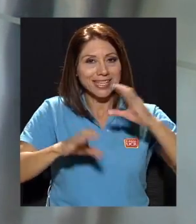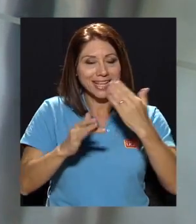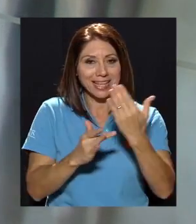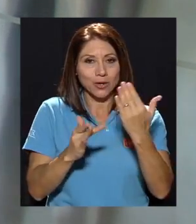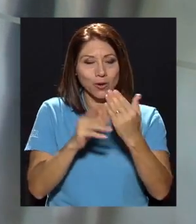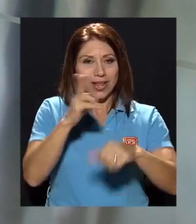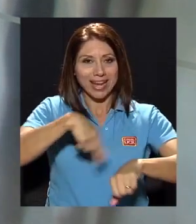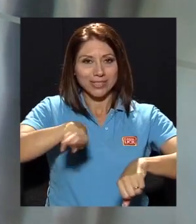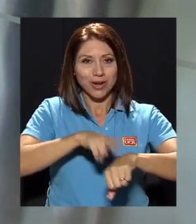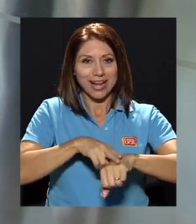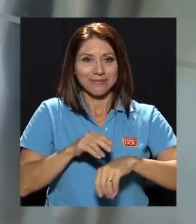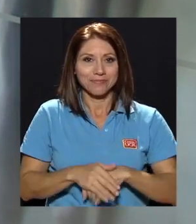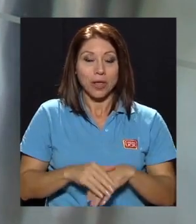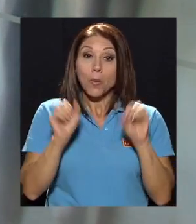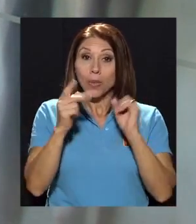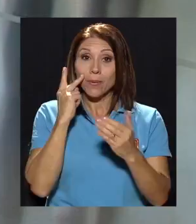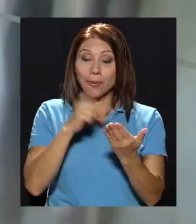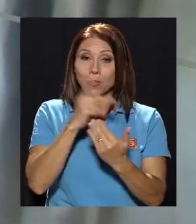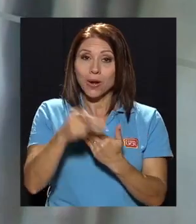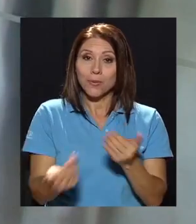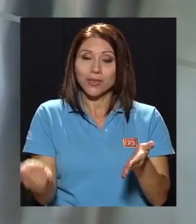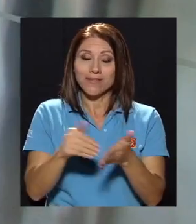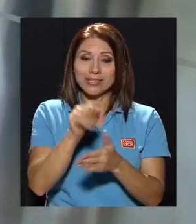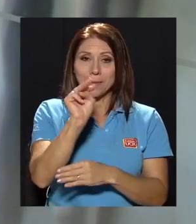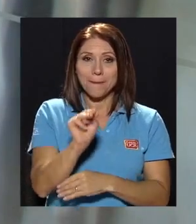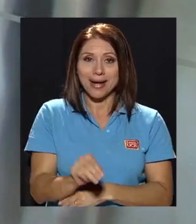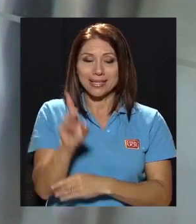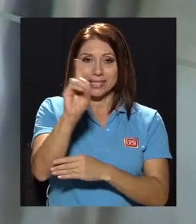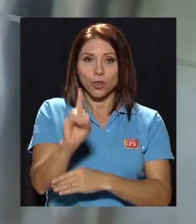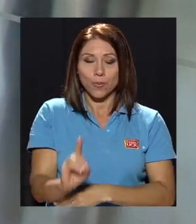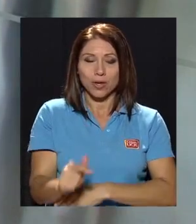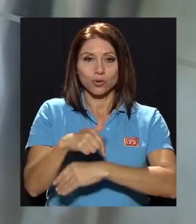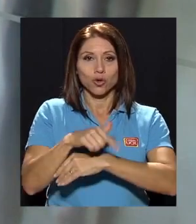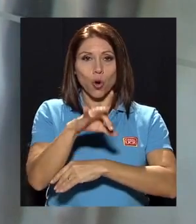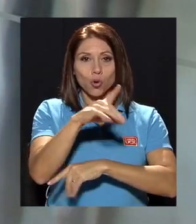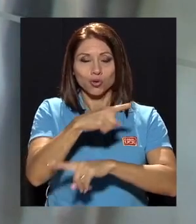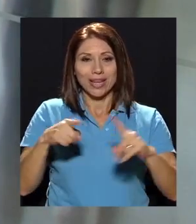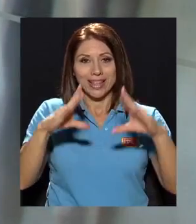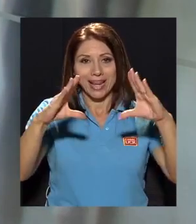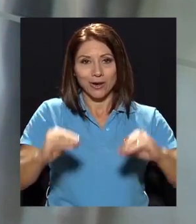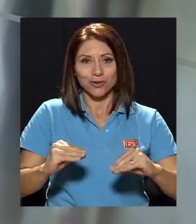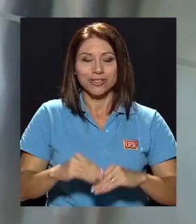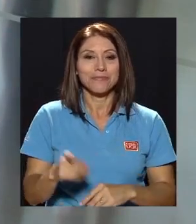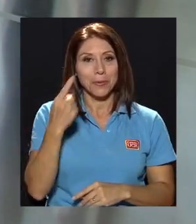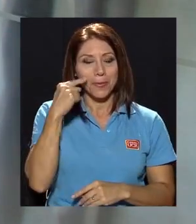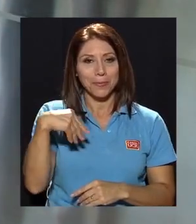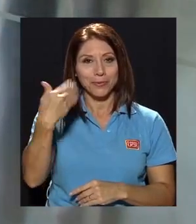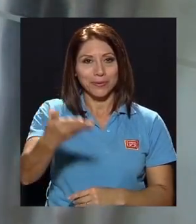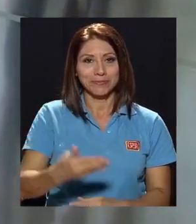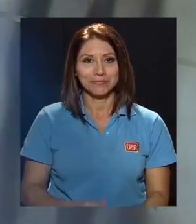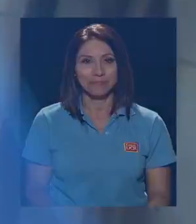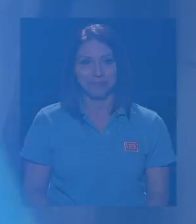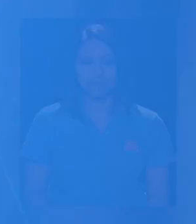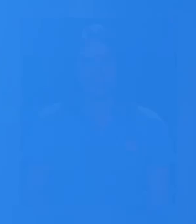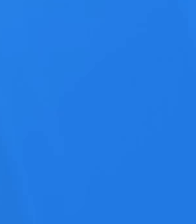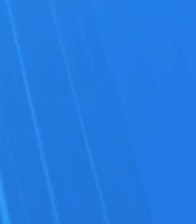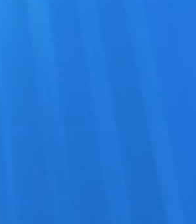y tecnología nacional. Puedes sintonizarnos de nuevo los martes y domingos a las 8:30 de la noche. Hasta pronto.